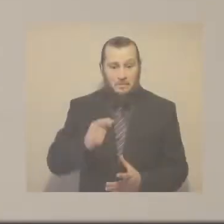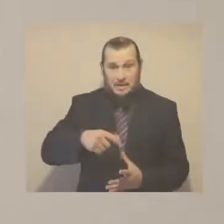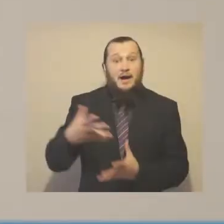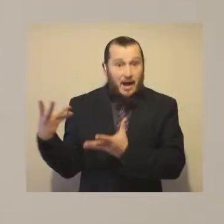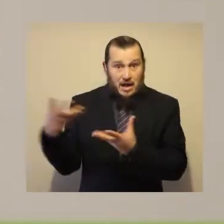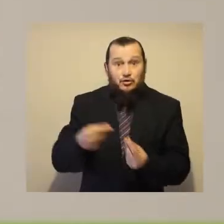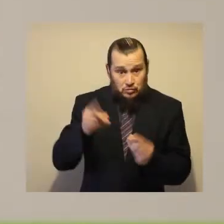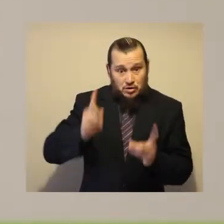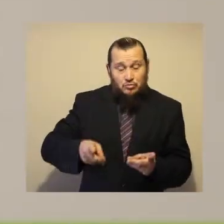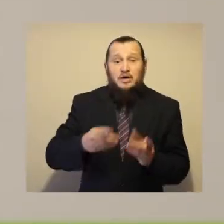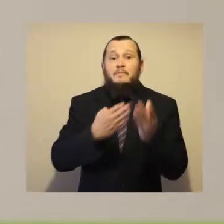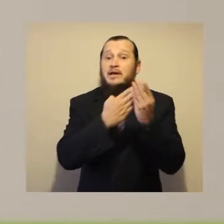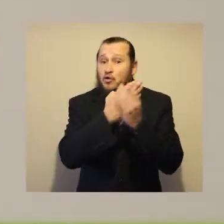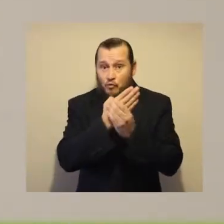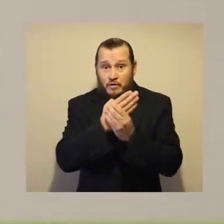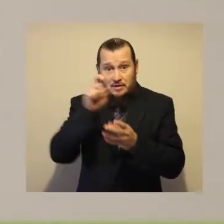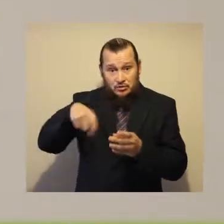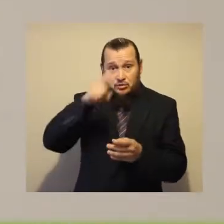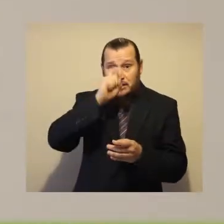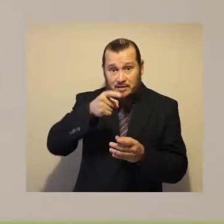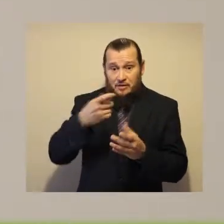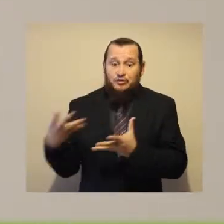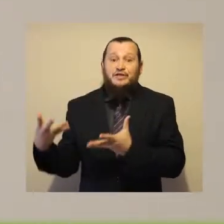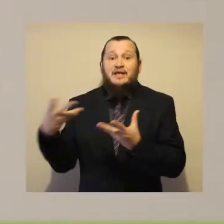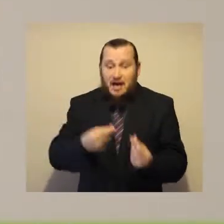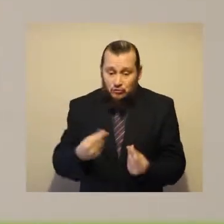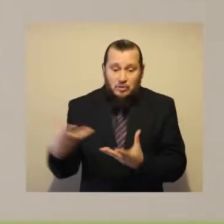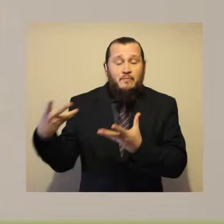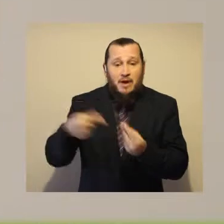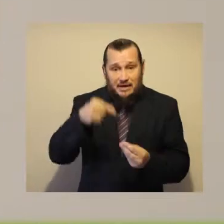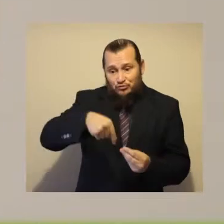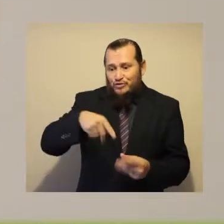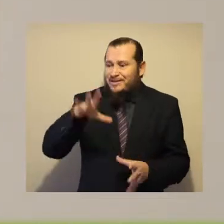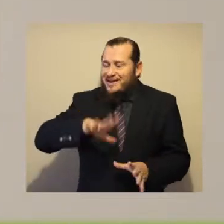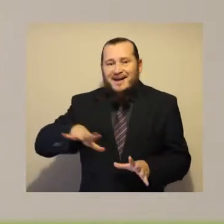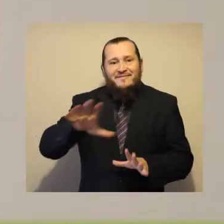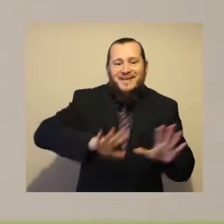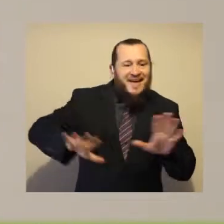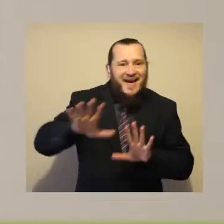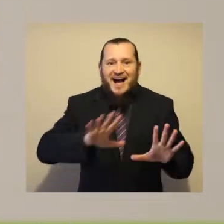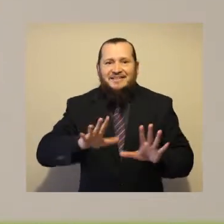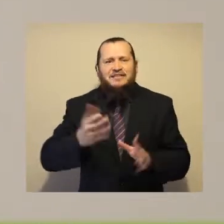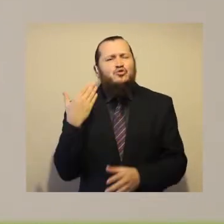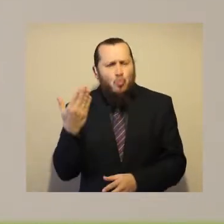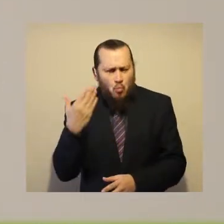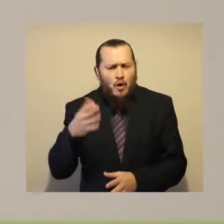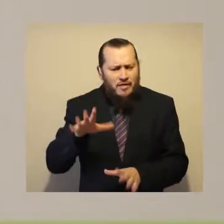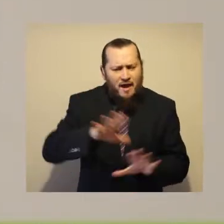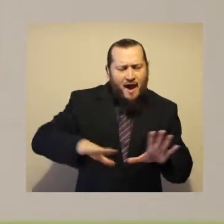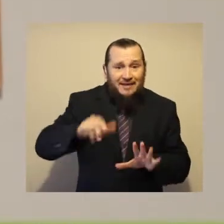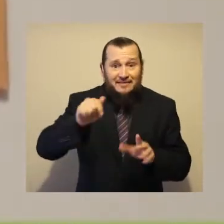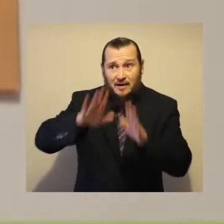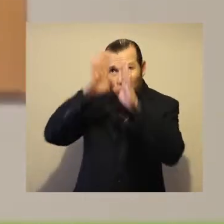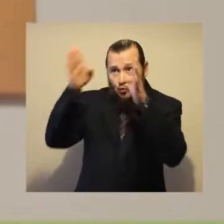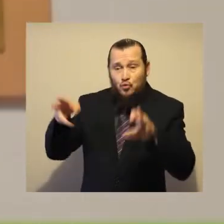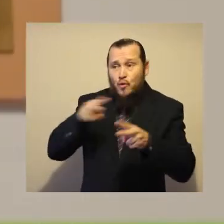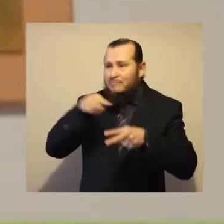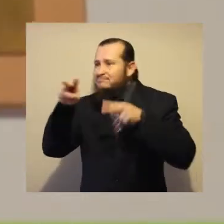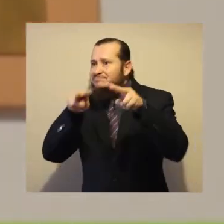Dado el apoyo también del gobierno provincial, estamos prácticamente concretando lo que es el